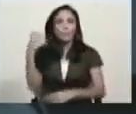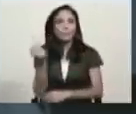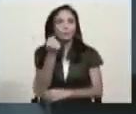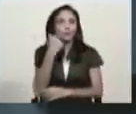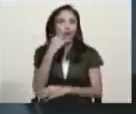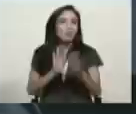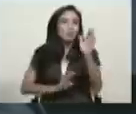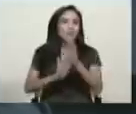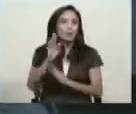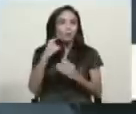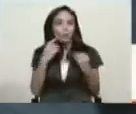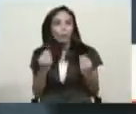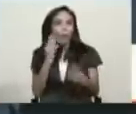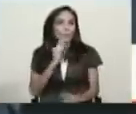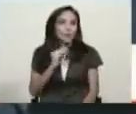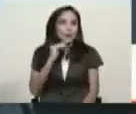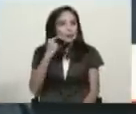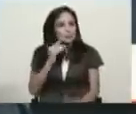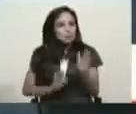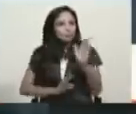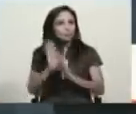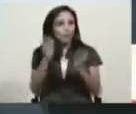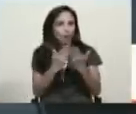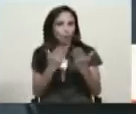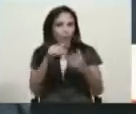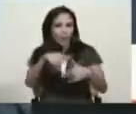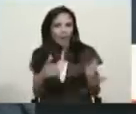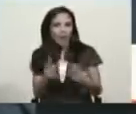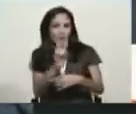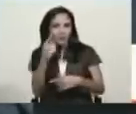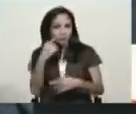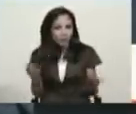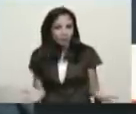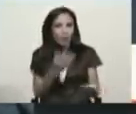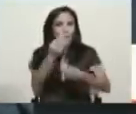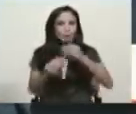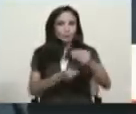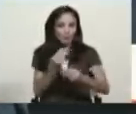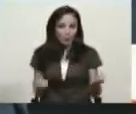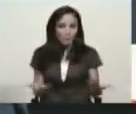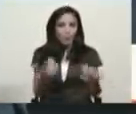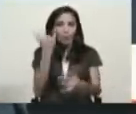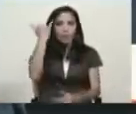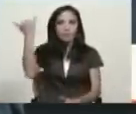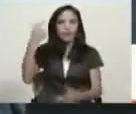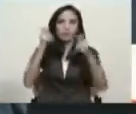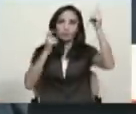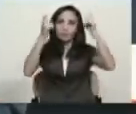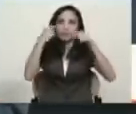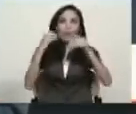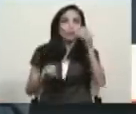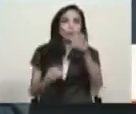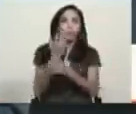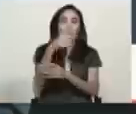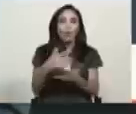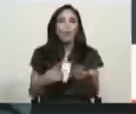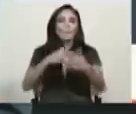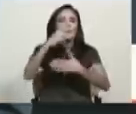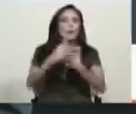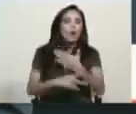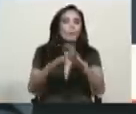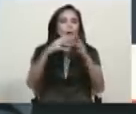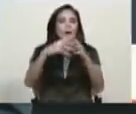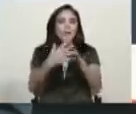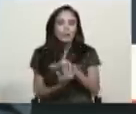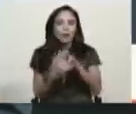esta experiencia de la Escuela Latinoamericana de Medicina en Venezuela. Y así nació el programa de la